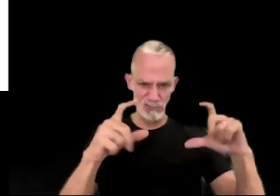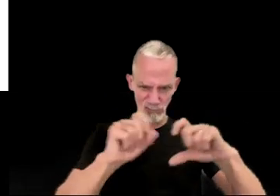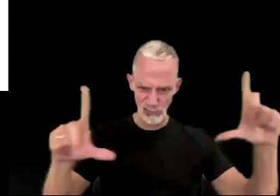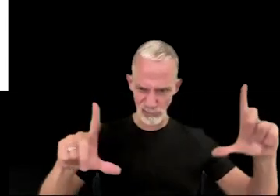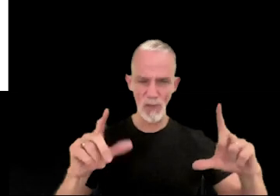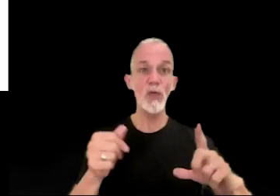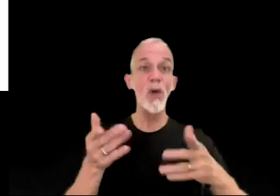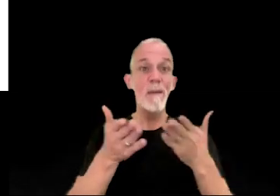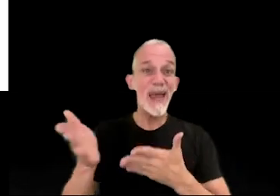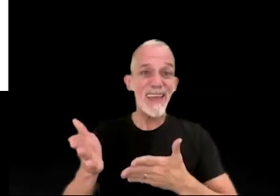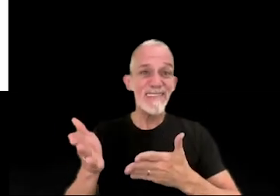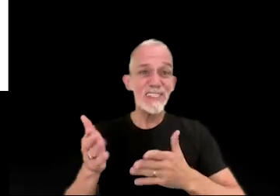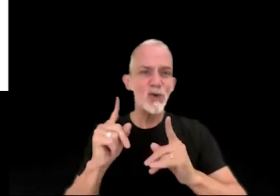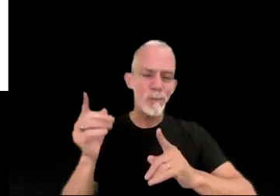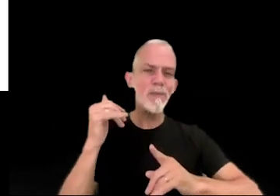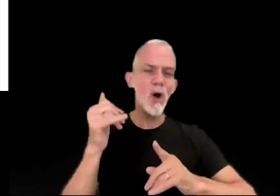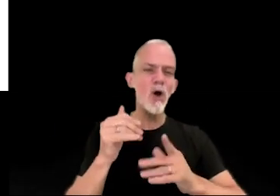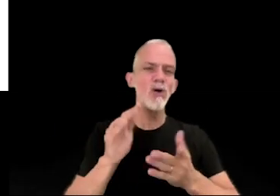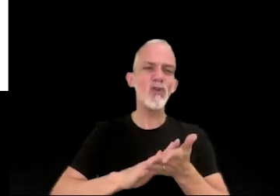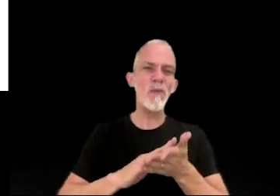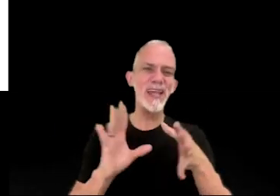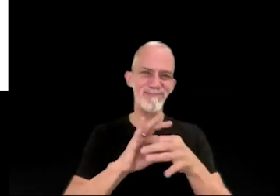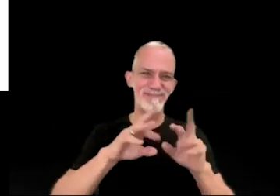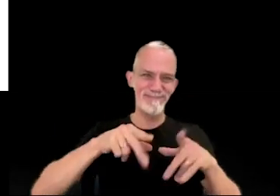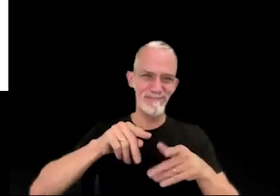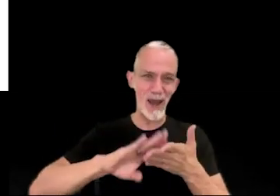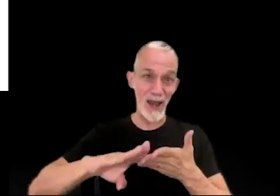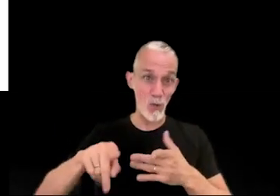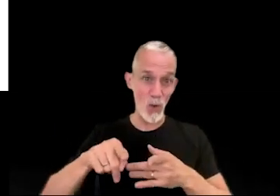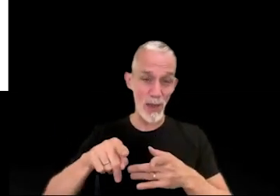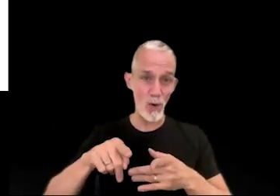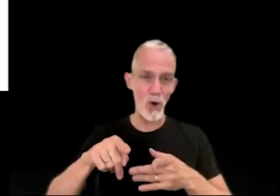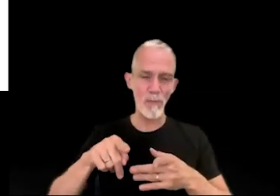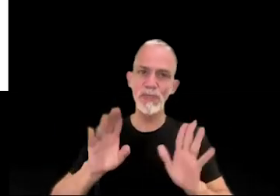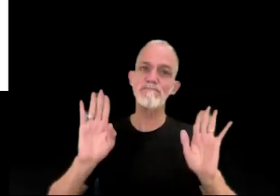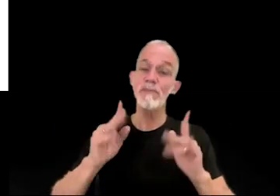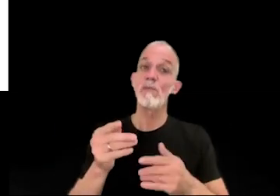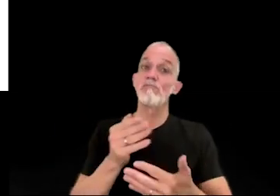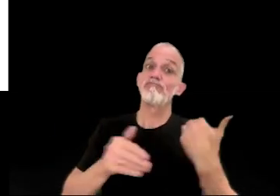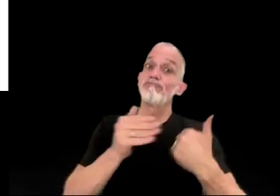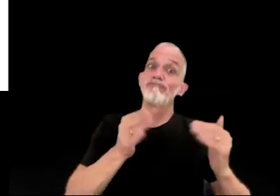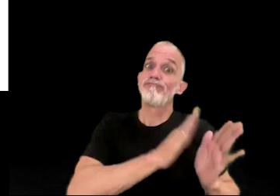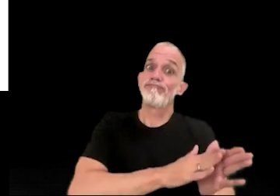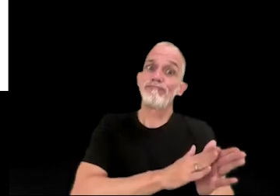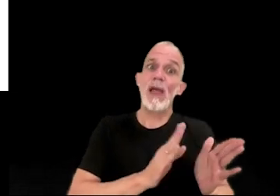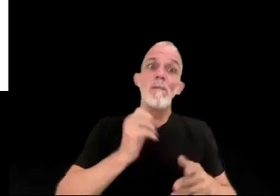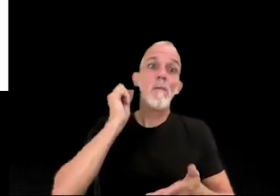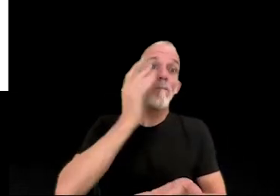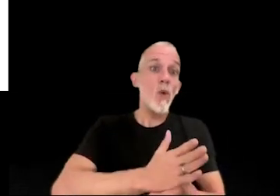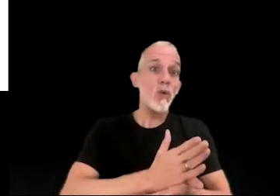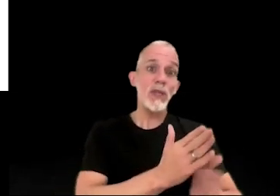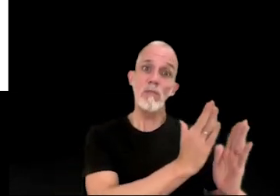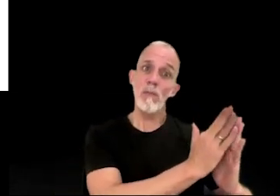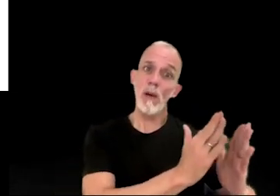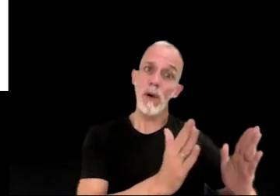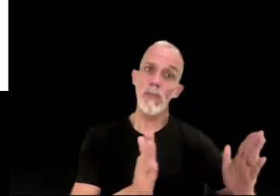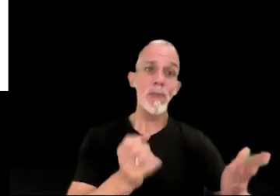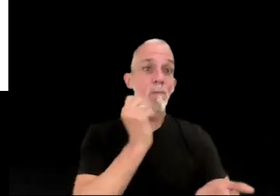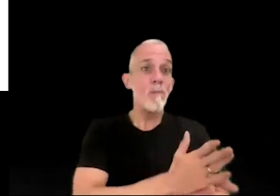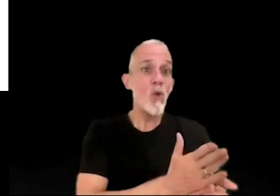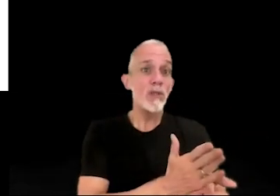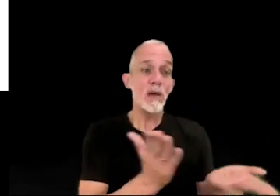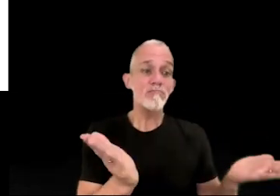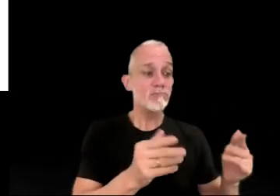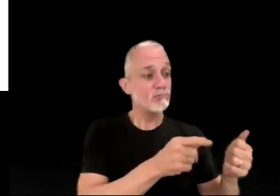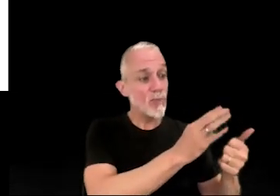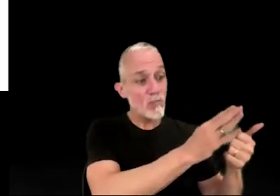de esta charla vinculados con este régimen se retrotraerán. Las multas que hubieran estado en condición suspensiva hasta que se